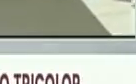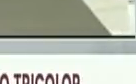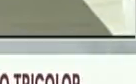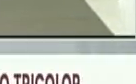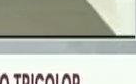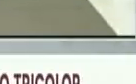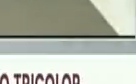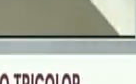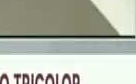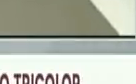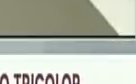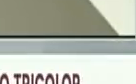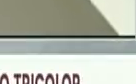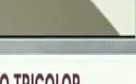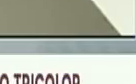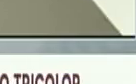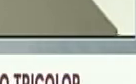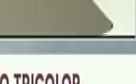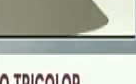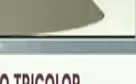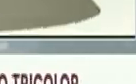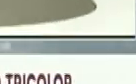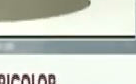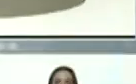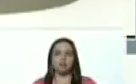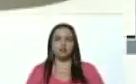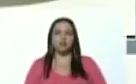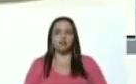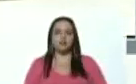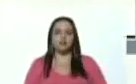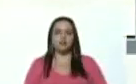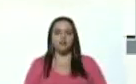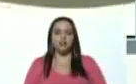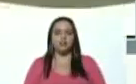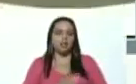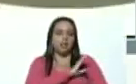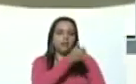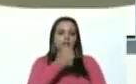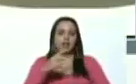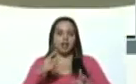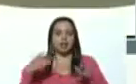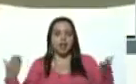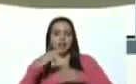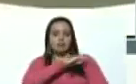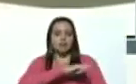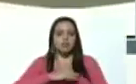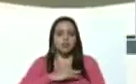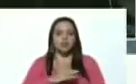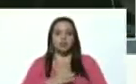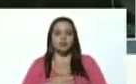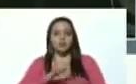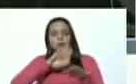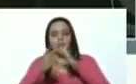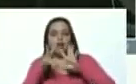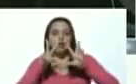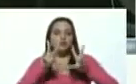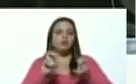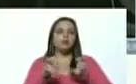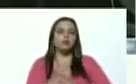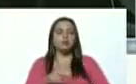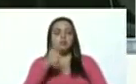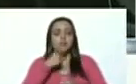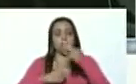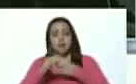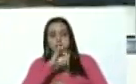Públicas y jefe de la Gran Misión Barrio Nuevo, Barrio Tricolor, para que iniciara un proceso